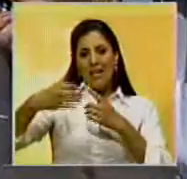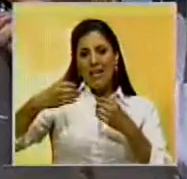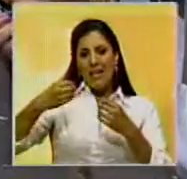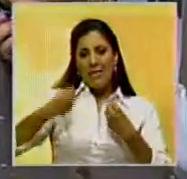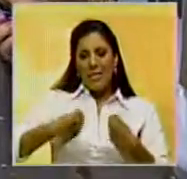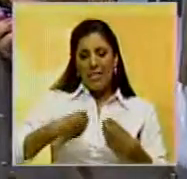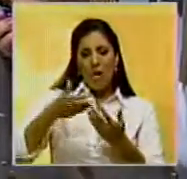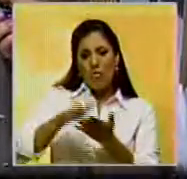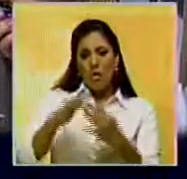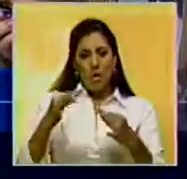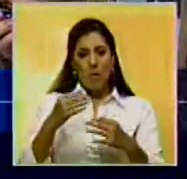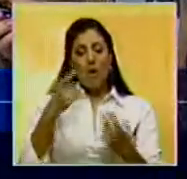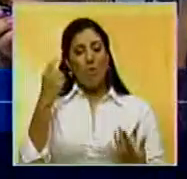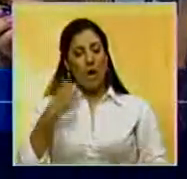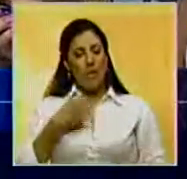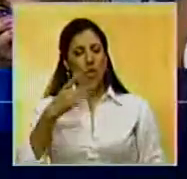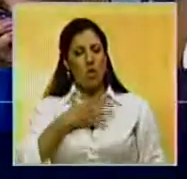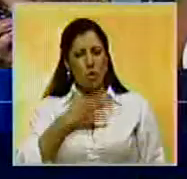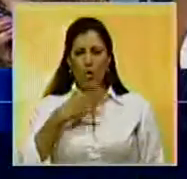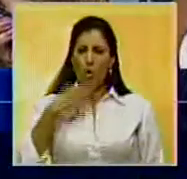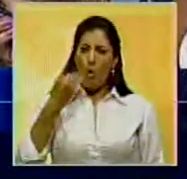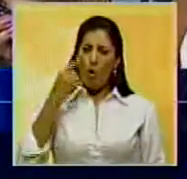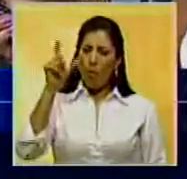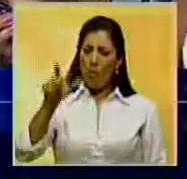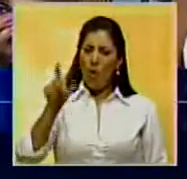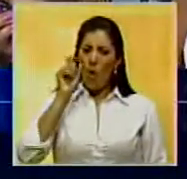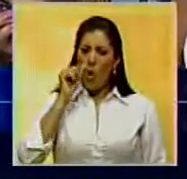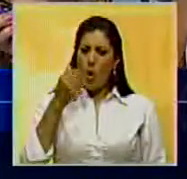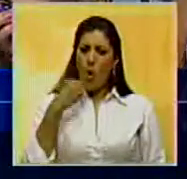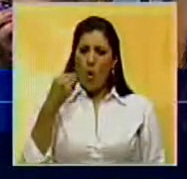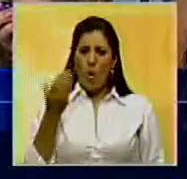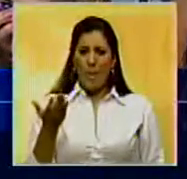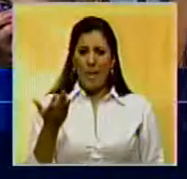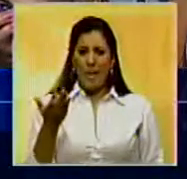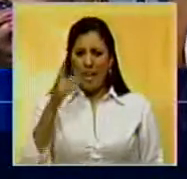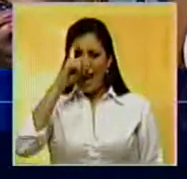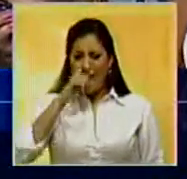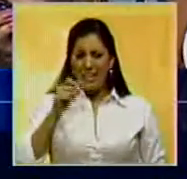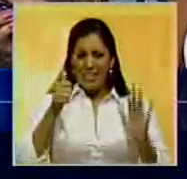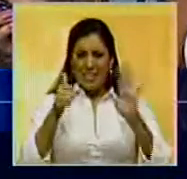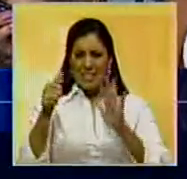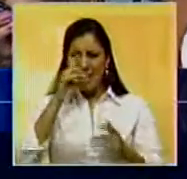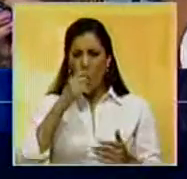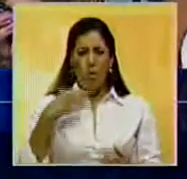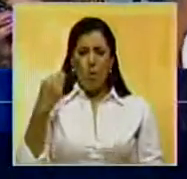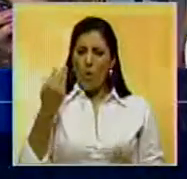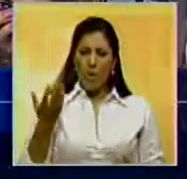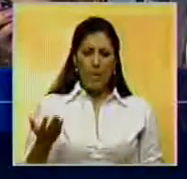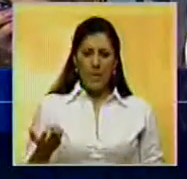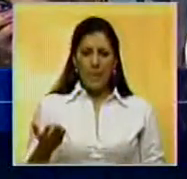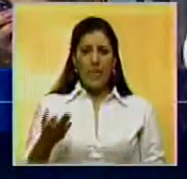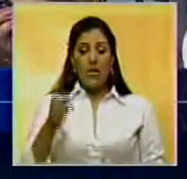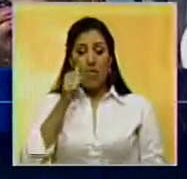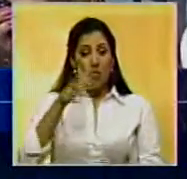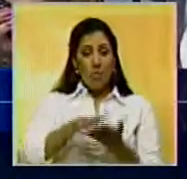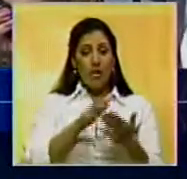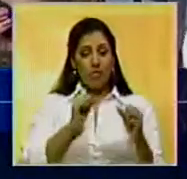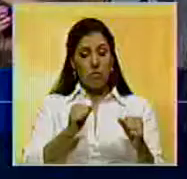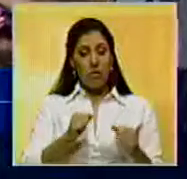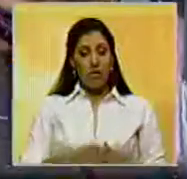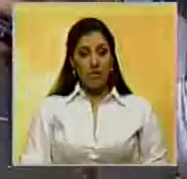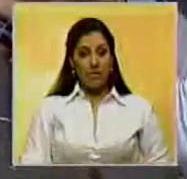porque es un joven todavía. Esa una edad joven, de verdad que fue una muerte